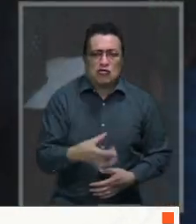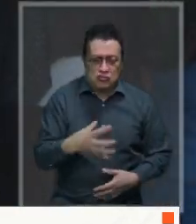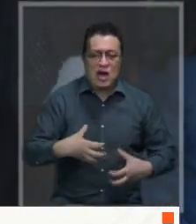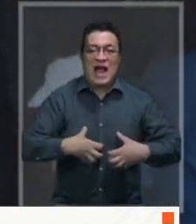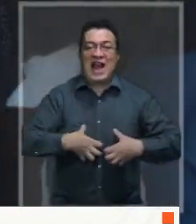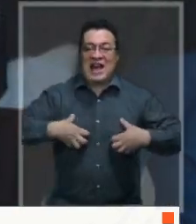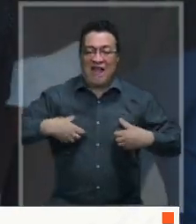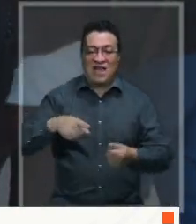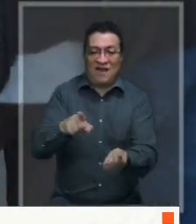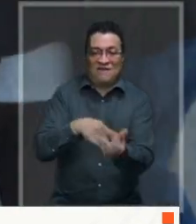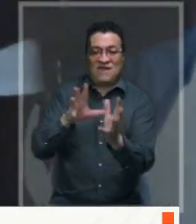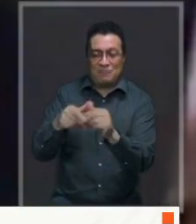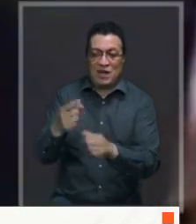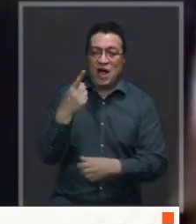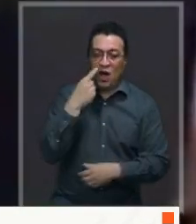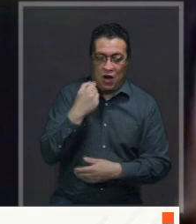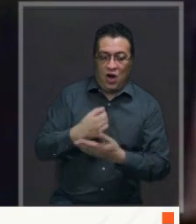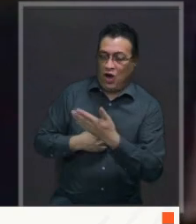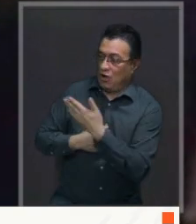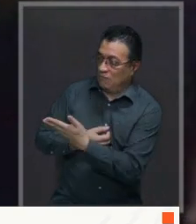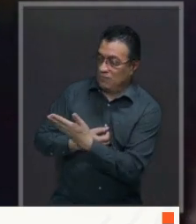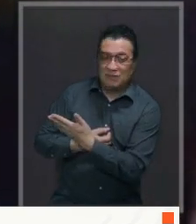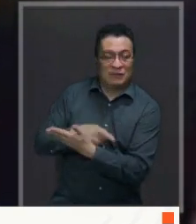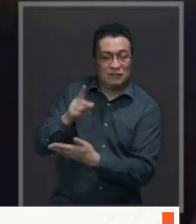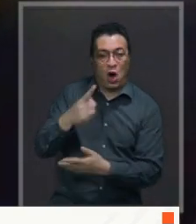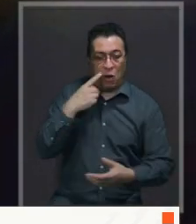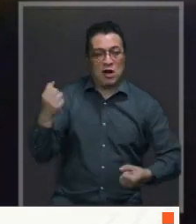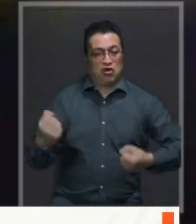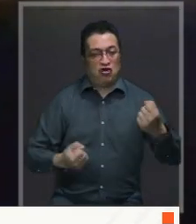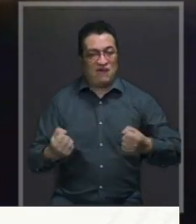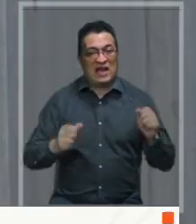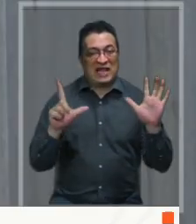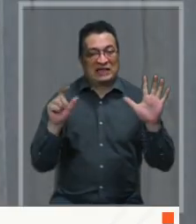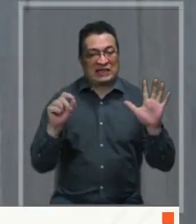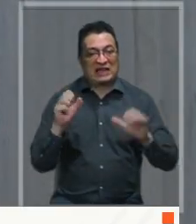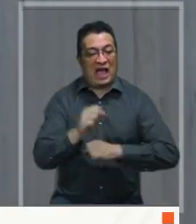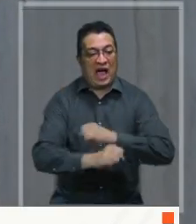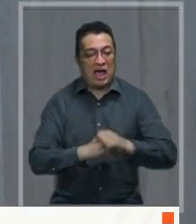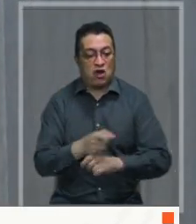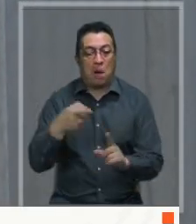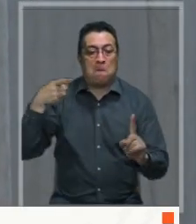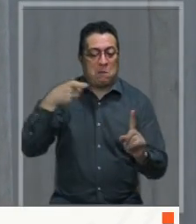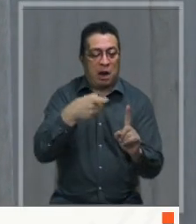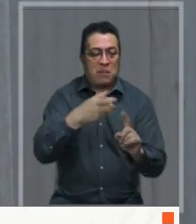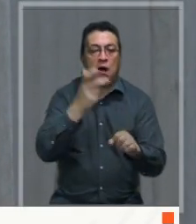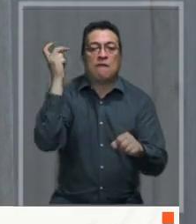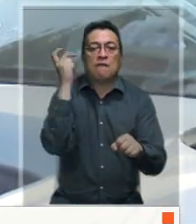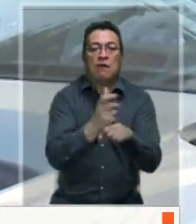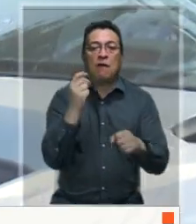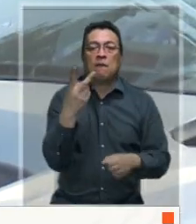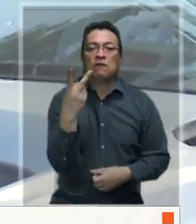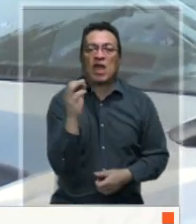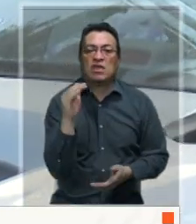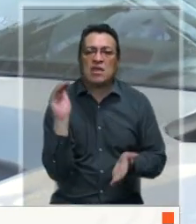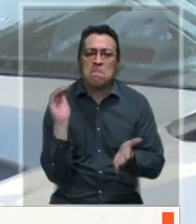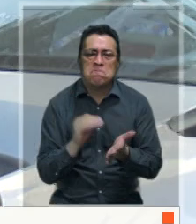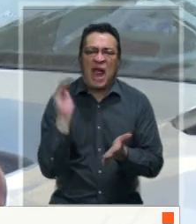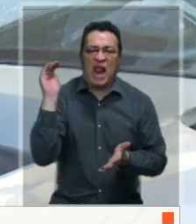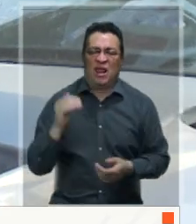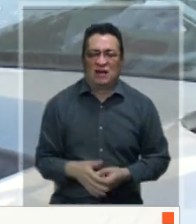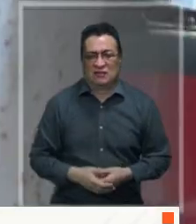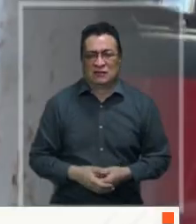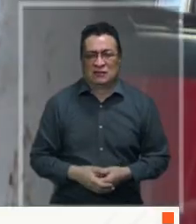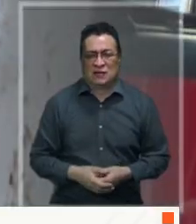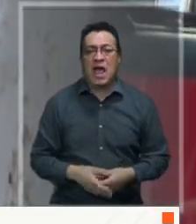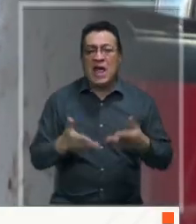de la familia de Oscar sáez y es que a este chofer de 70 años lo mataron para robar 20 mil pesos y